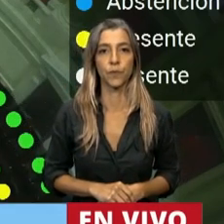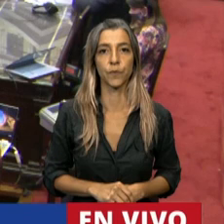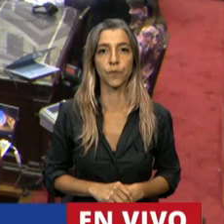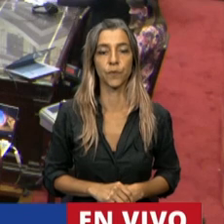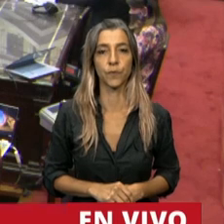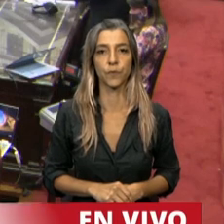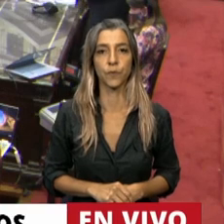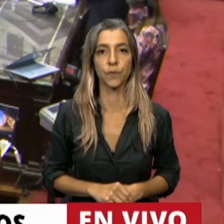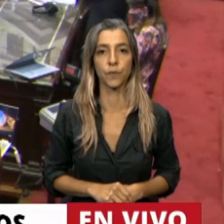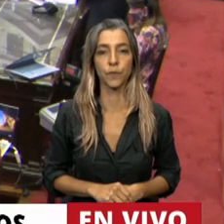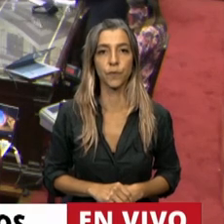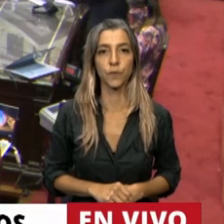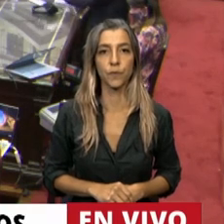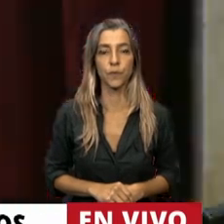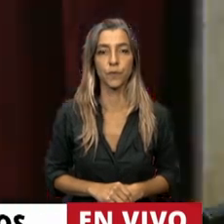y